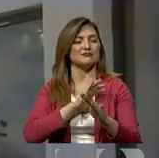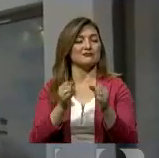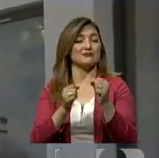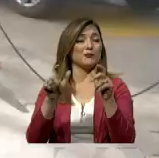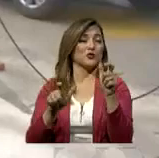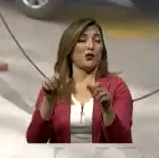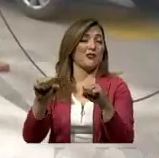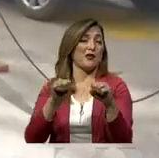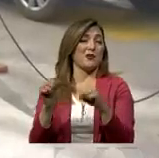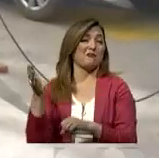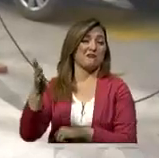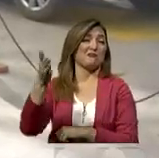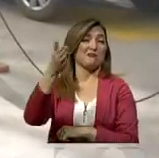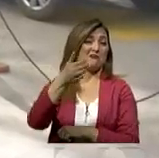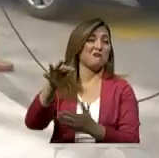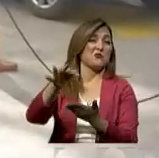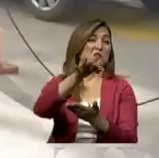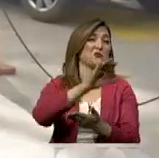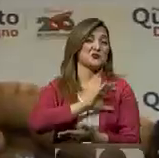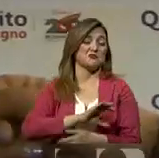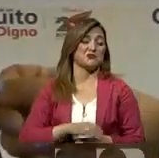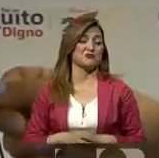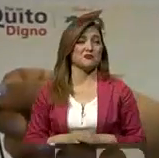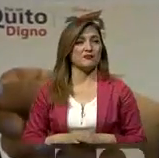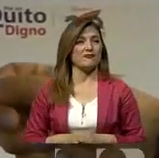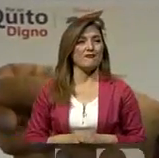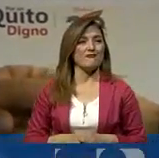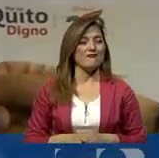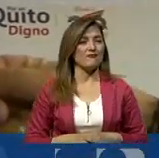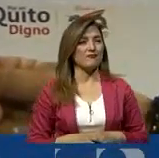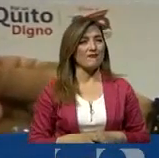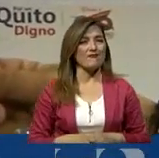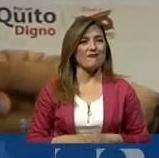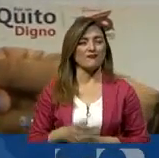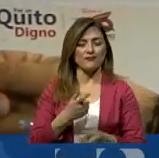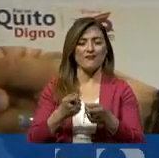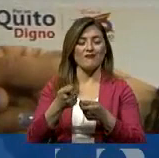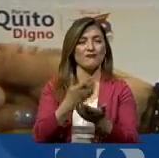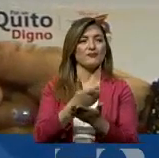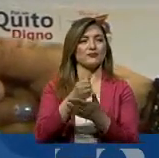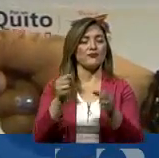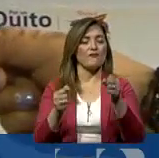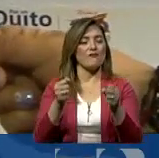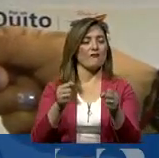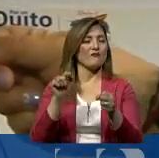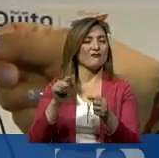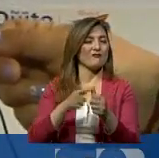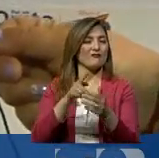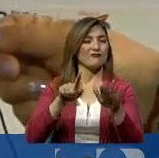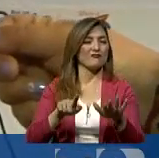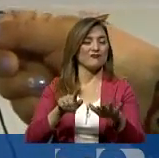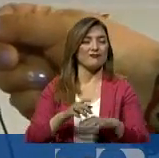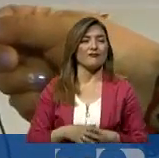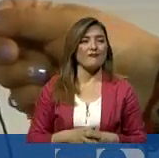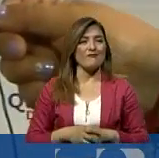requieren hacer este trámite deben acudir a otro municipio. Si la venta, la compraventa del vehículo se realizará en este primer semestre.